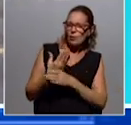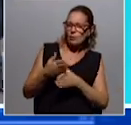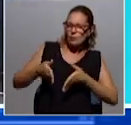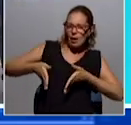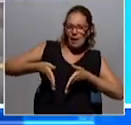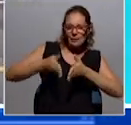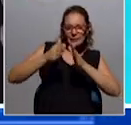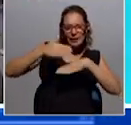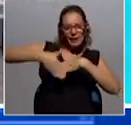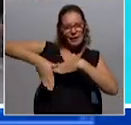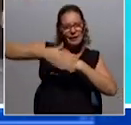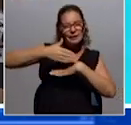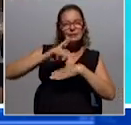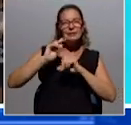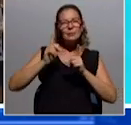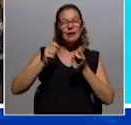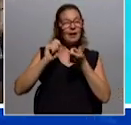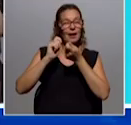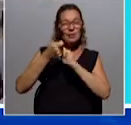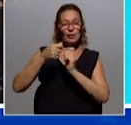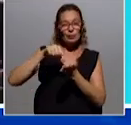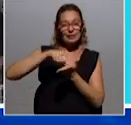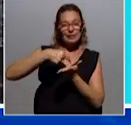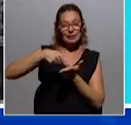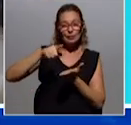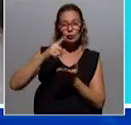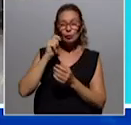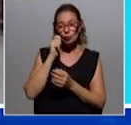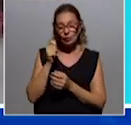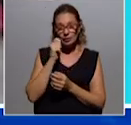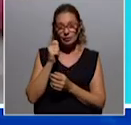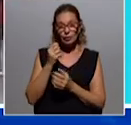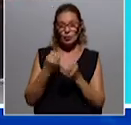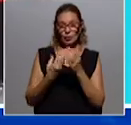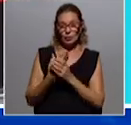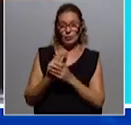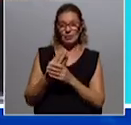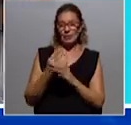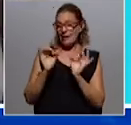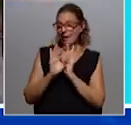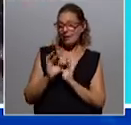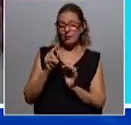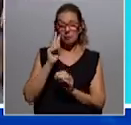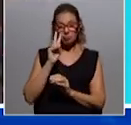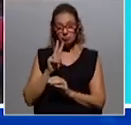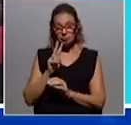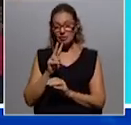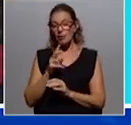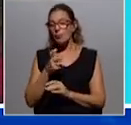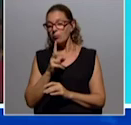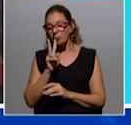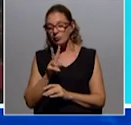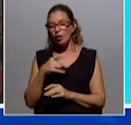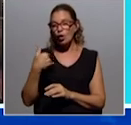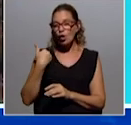avenidas, sino además que se ha convertido en un centro turístico regional. A nada que observemos con detenimiento, podremos